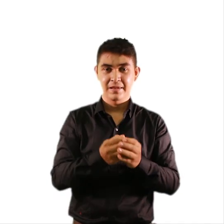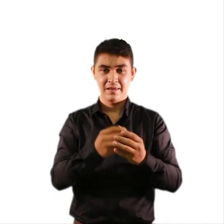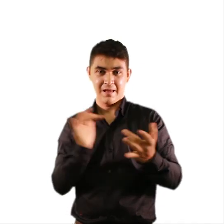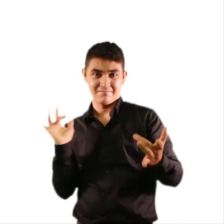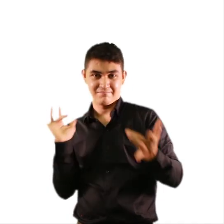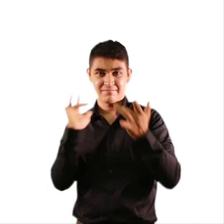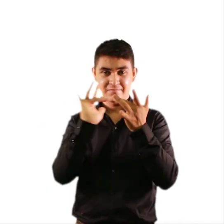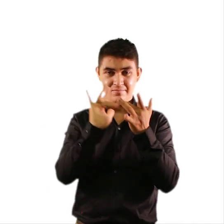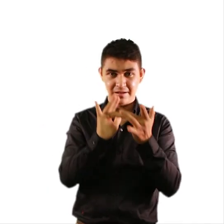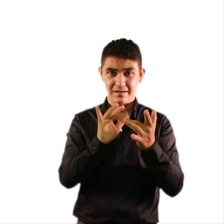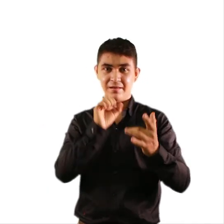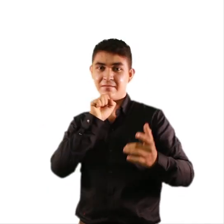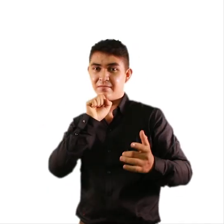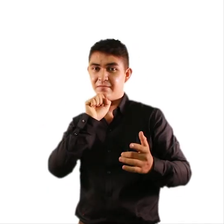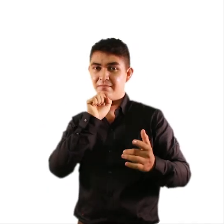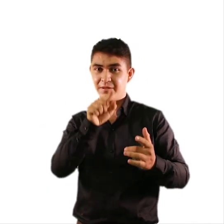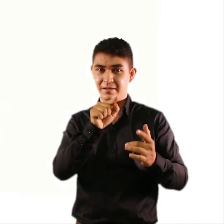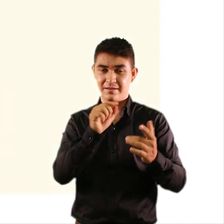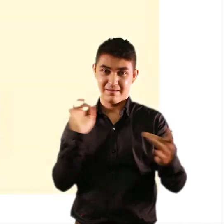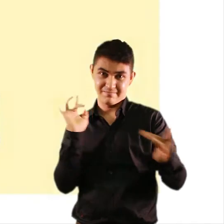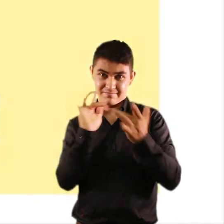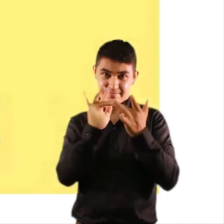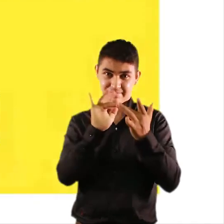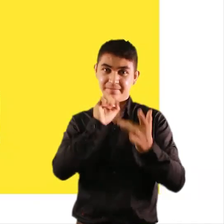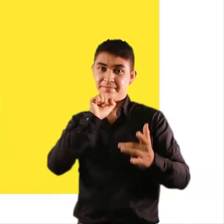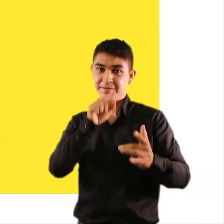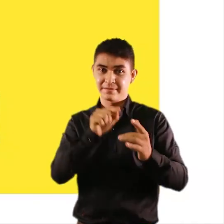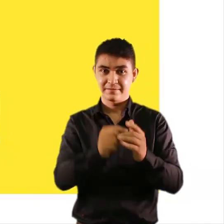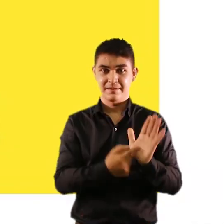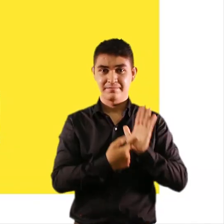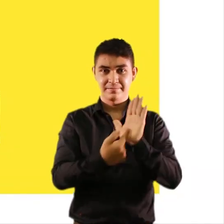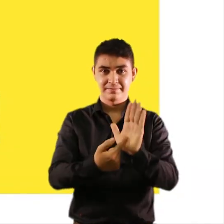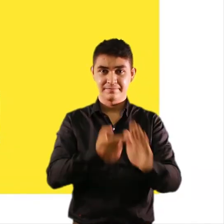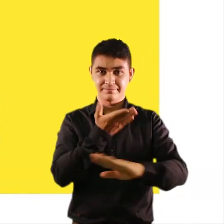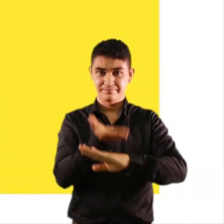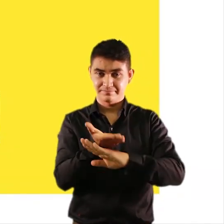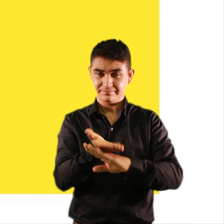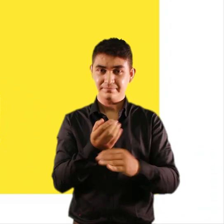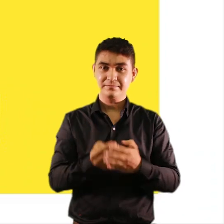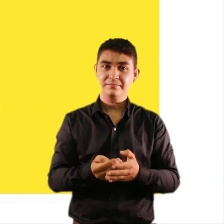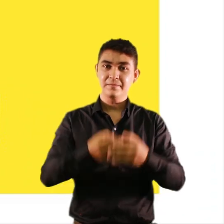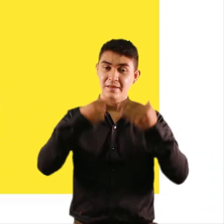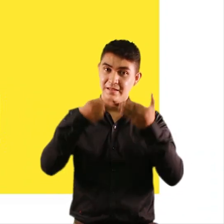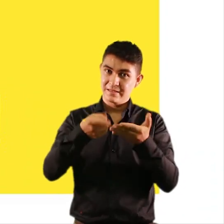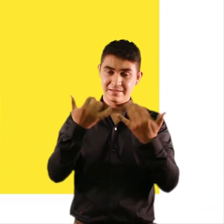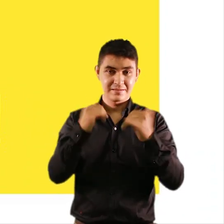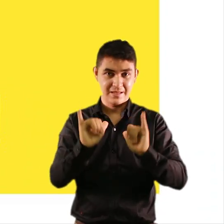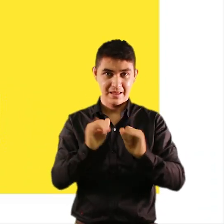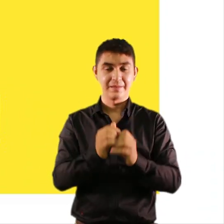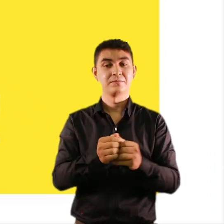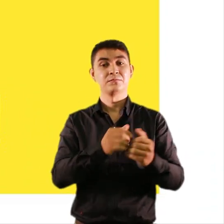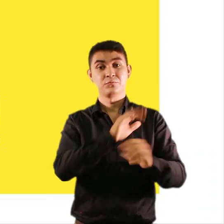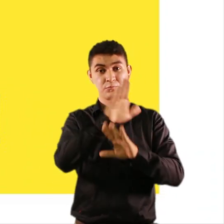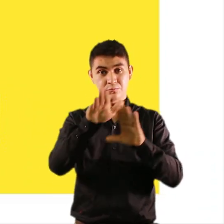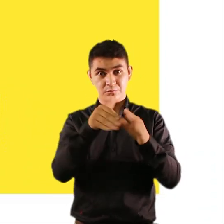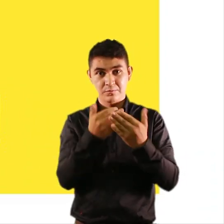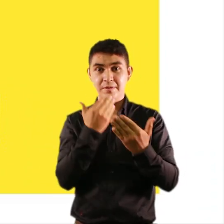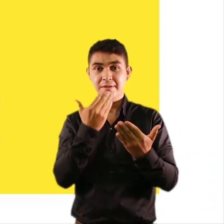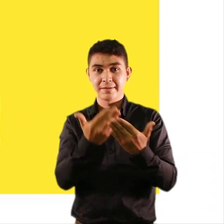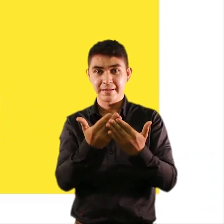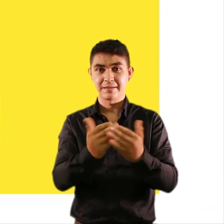acorde con la pregunta formulada. Eso es, amiguitos, gracias por su atención.